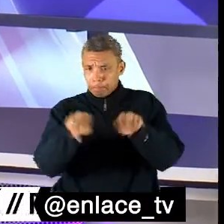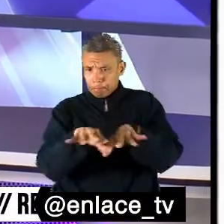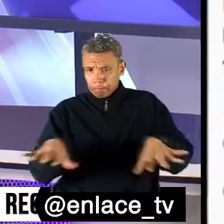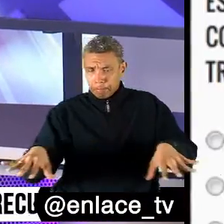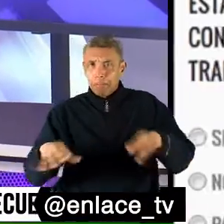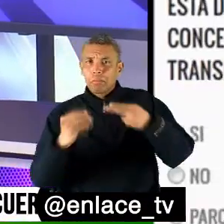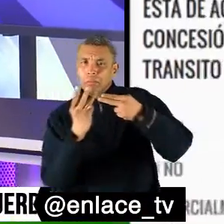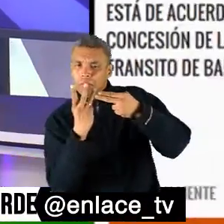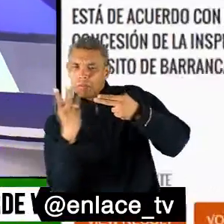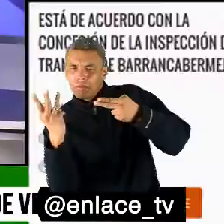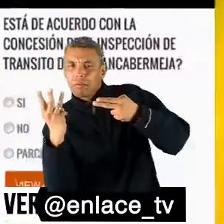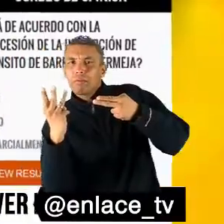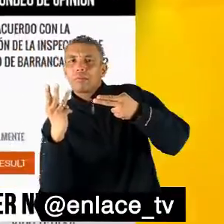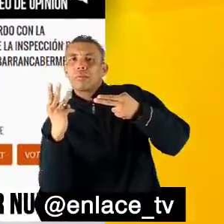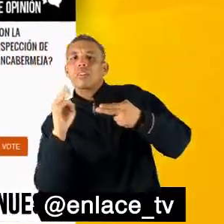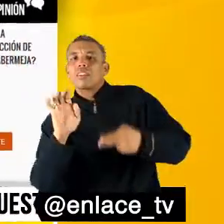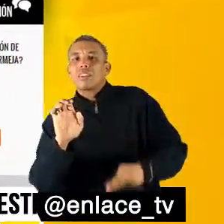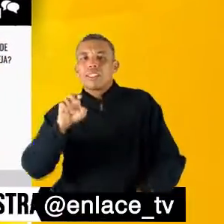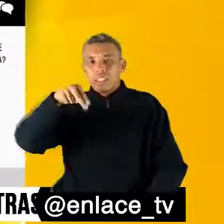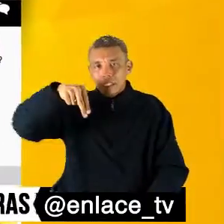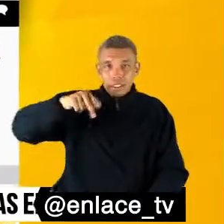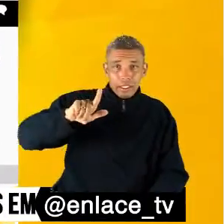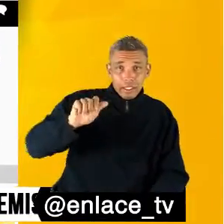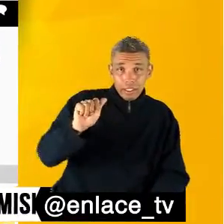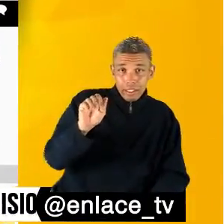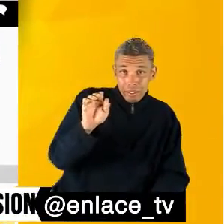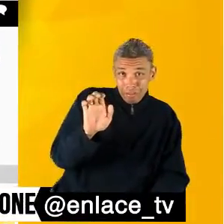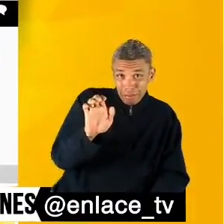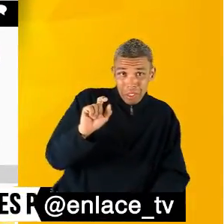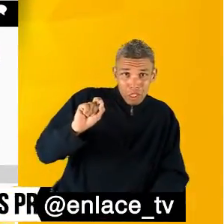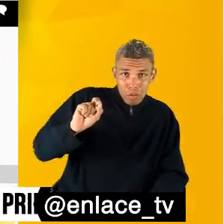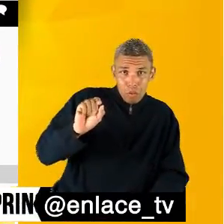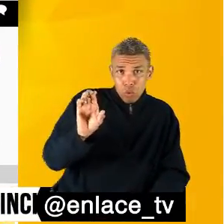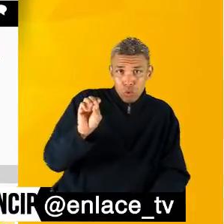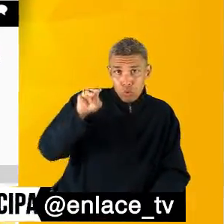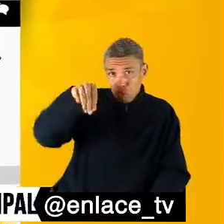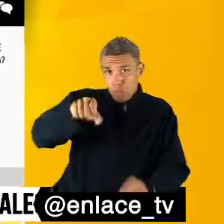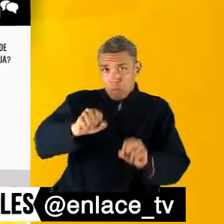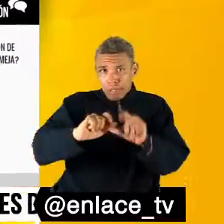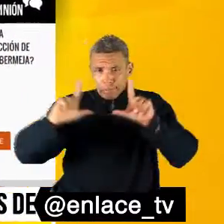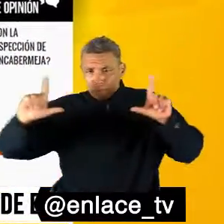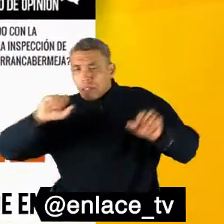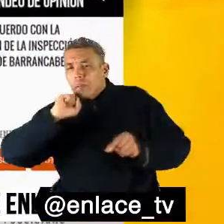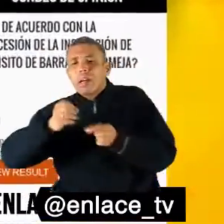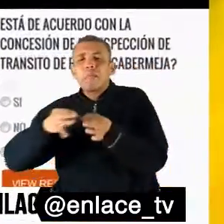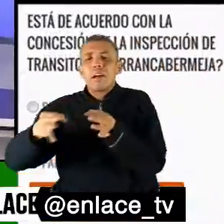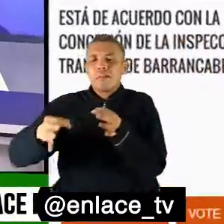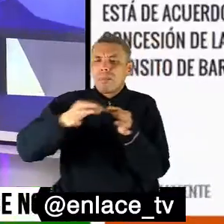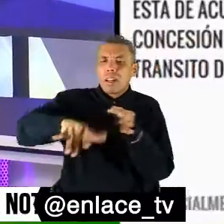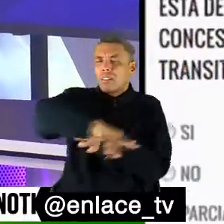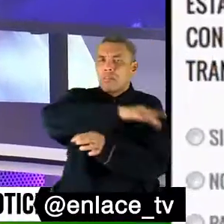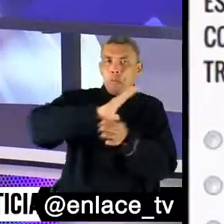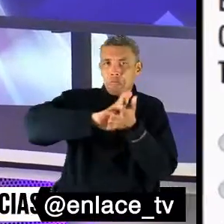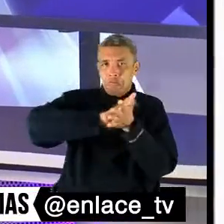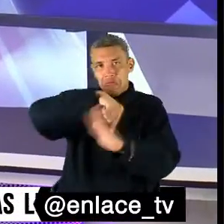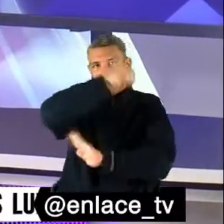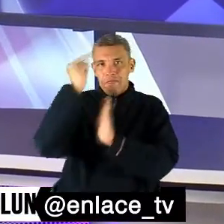www.enlacetelevisión.com es nuestra señal en vivo, desde donde ustedes pueden enterarse del acontecer de nuestra ciudad y región de manera oportuna y